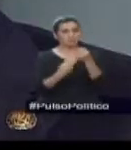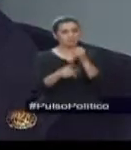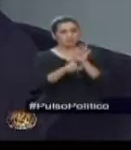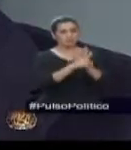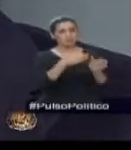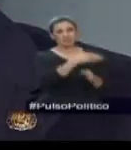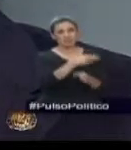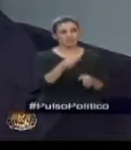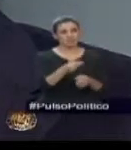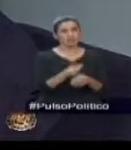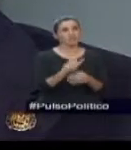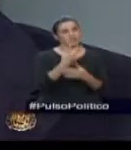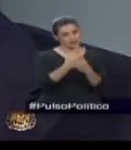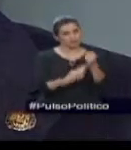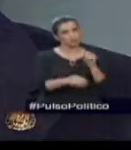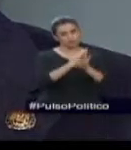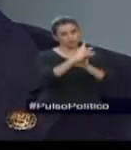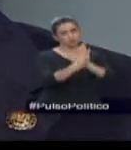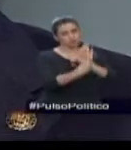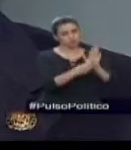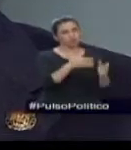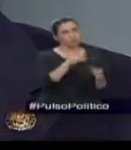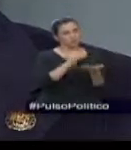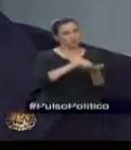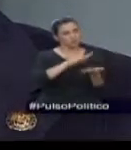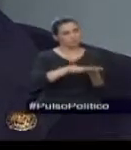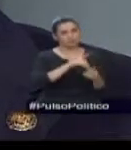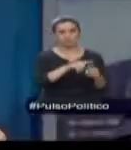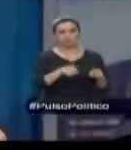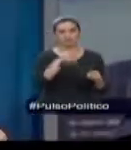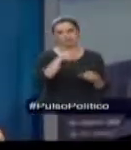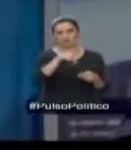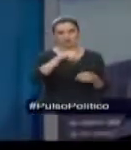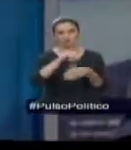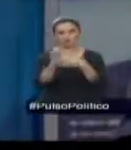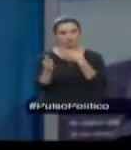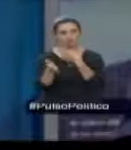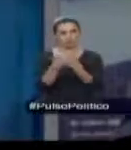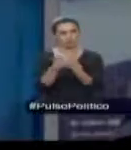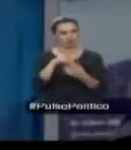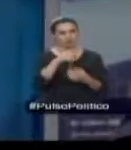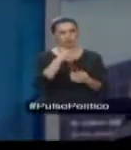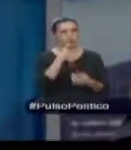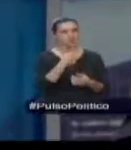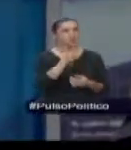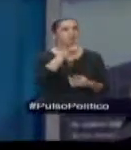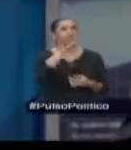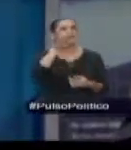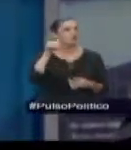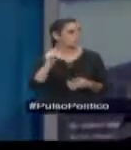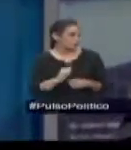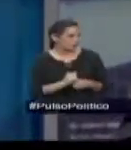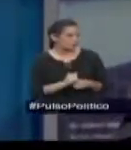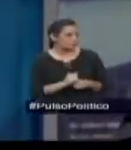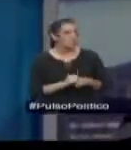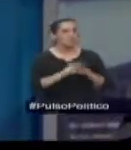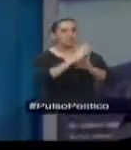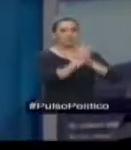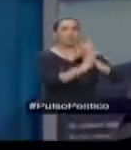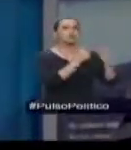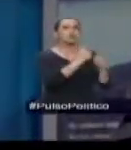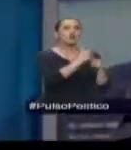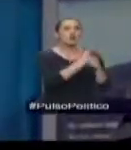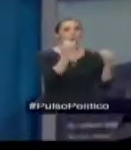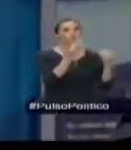convivan estos dos códigos pero lo que se está planteando no es exactamente eso nos está diciendo oiga señores del código de trabajo